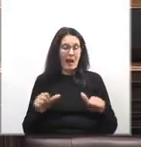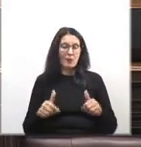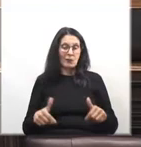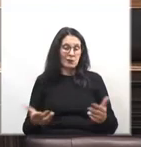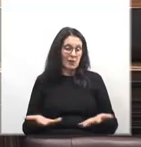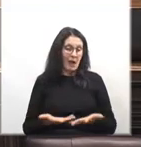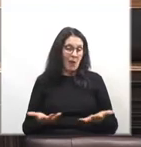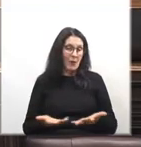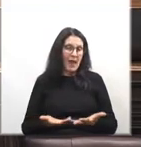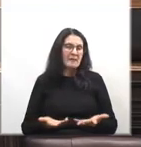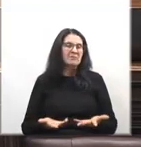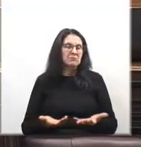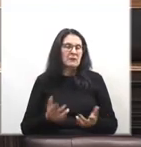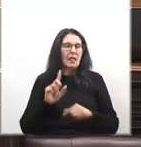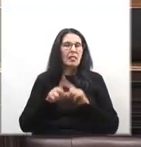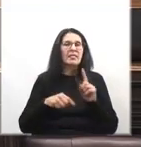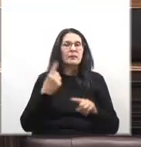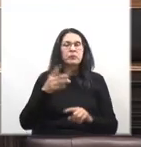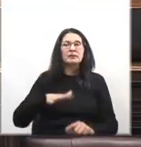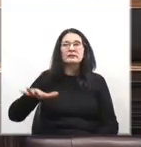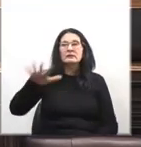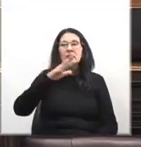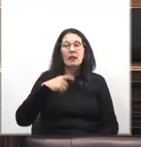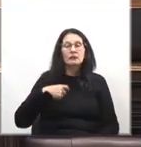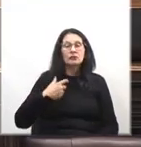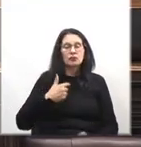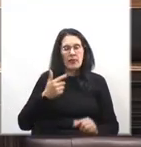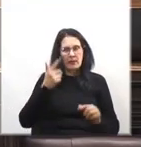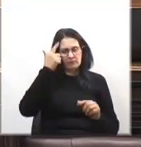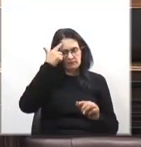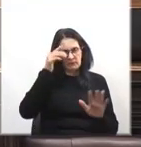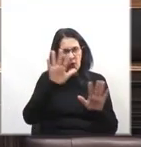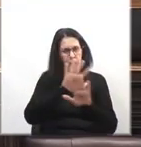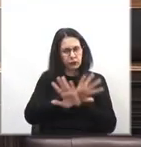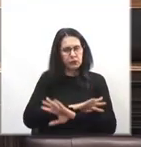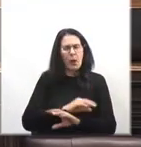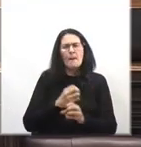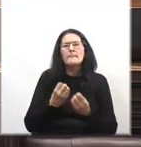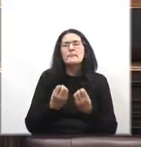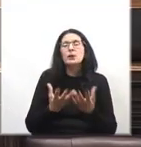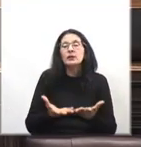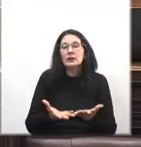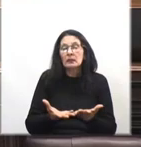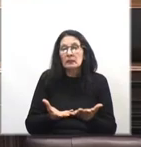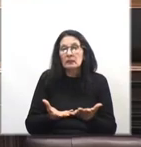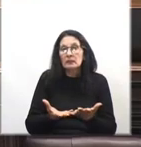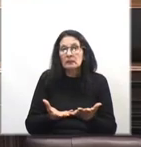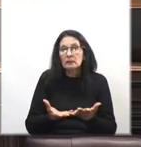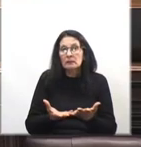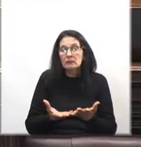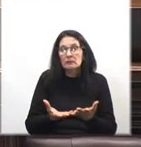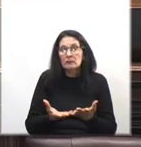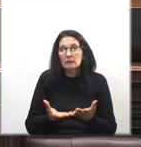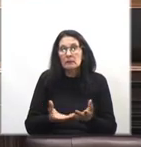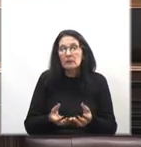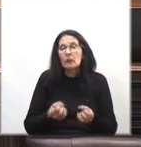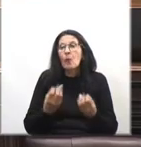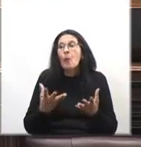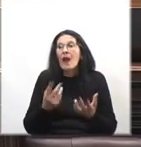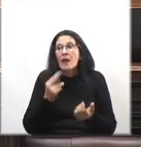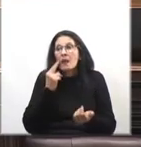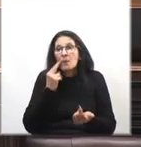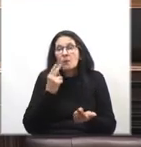parece que solo va a generar confusión en la sociedad uruguaya. La pregunta del por qué, de cuáles